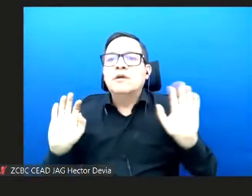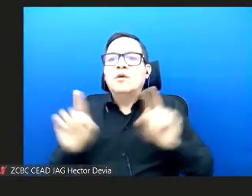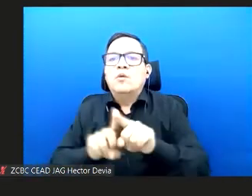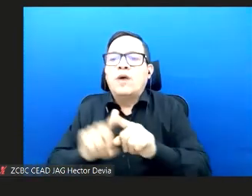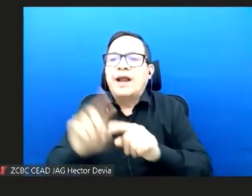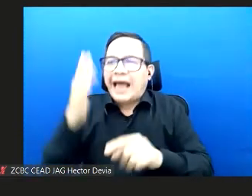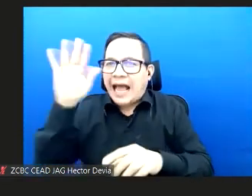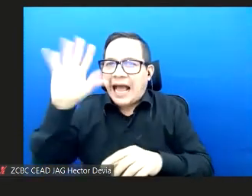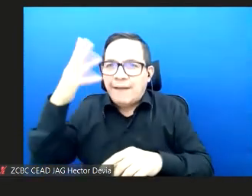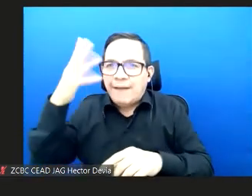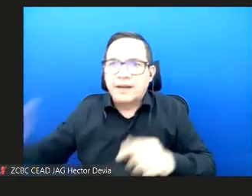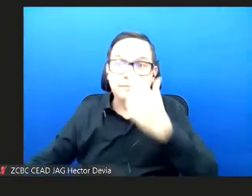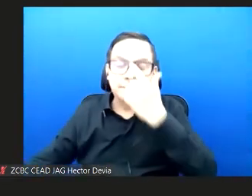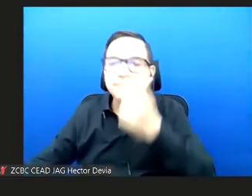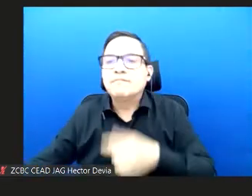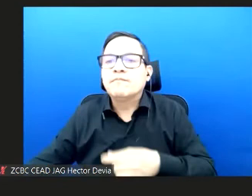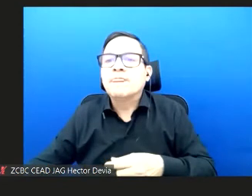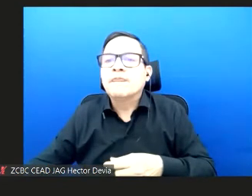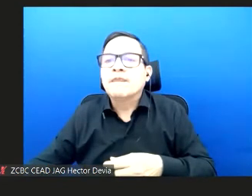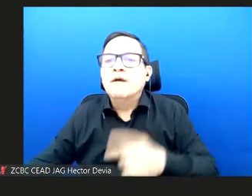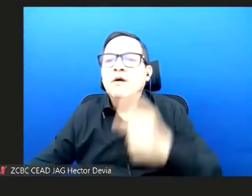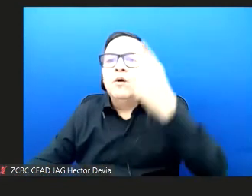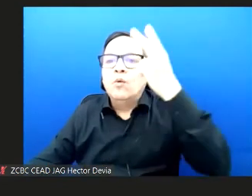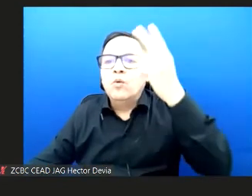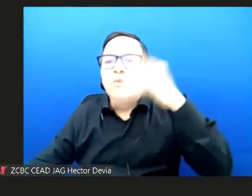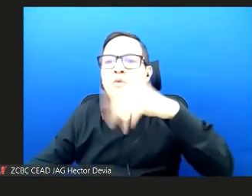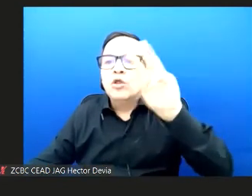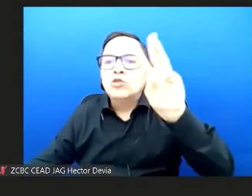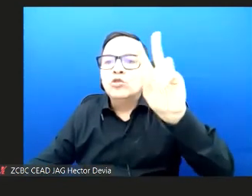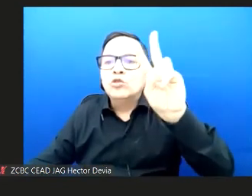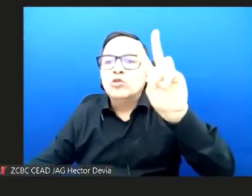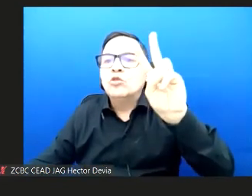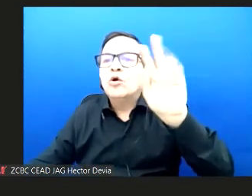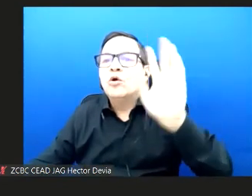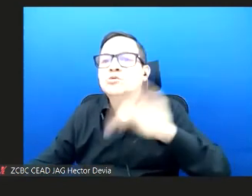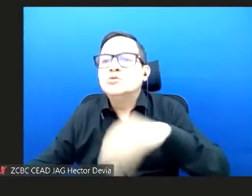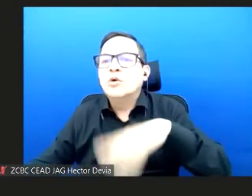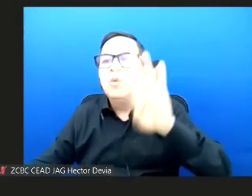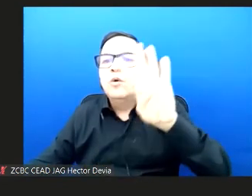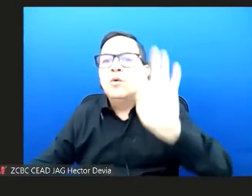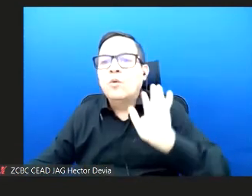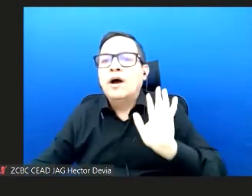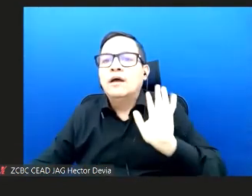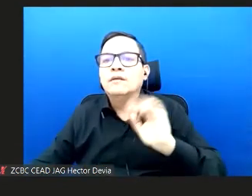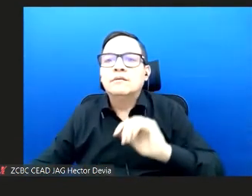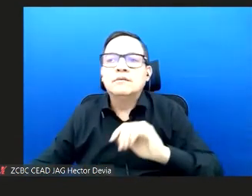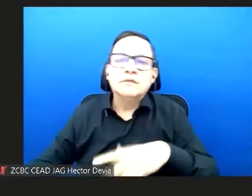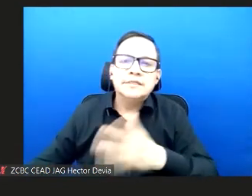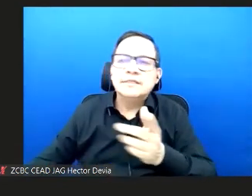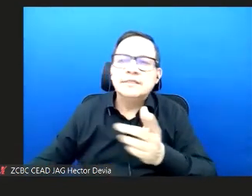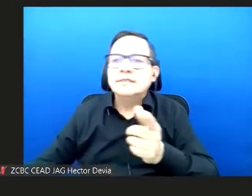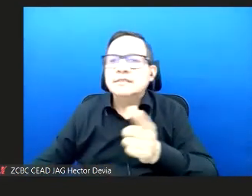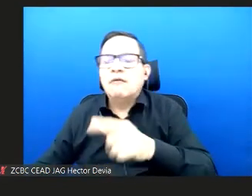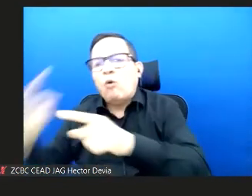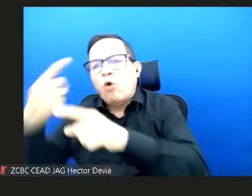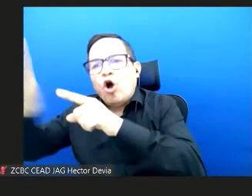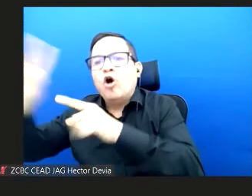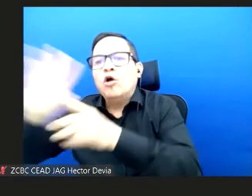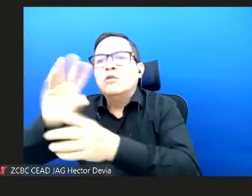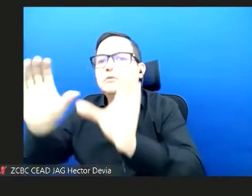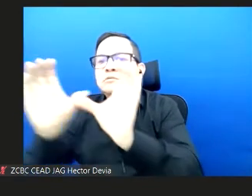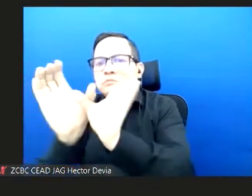viendo. ¿Sí? Tenemos el universo, en el universo está el 9 y los elementos de